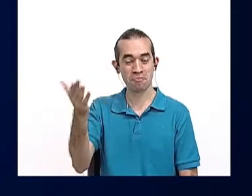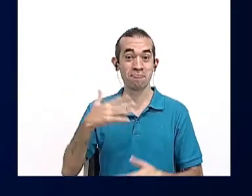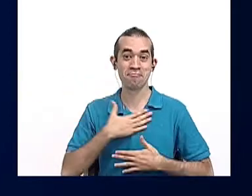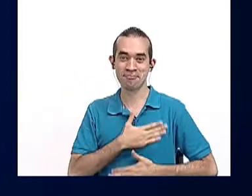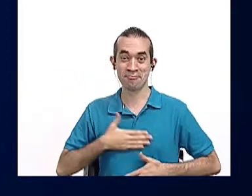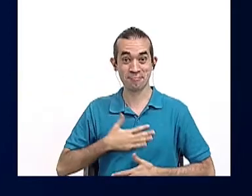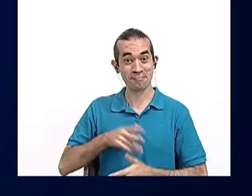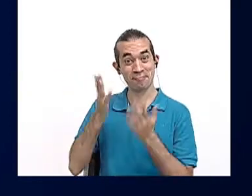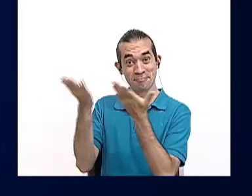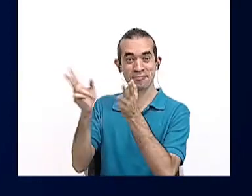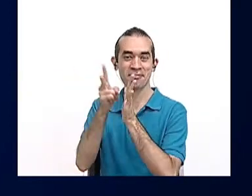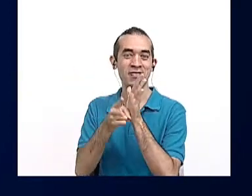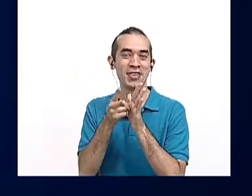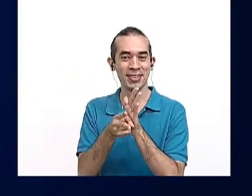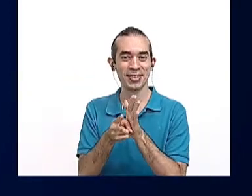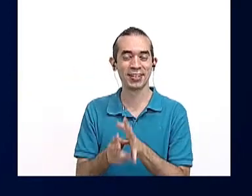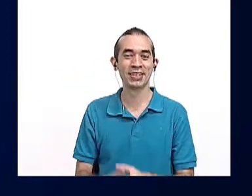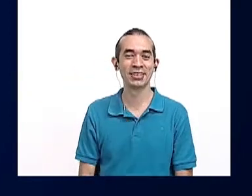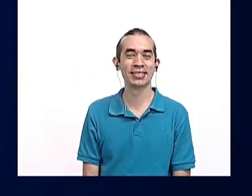video.